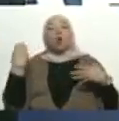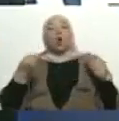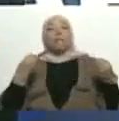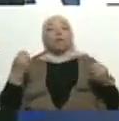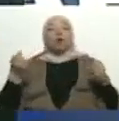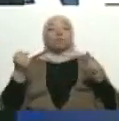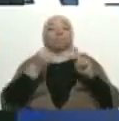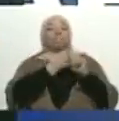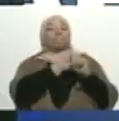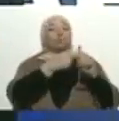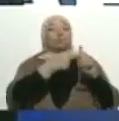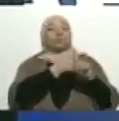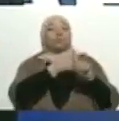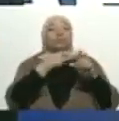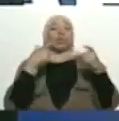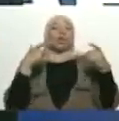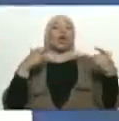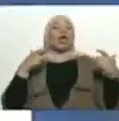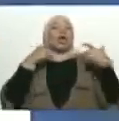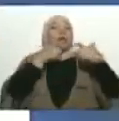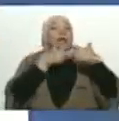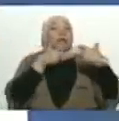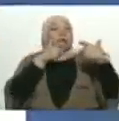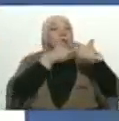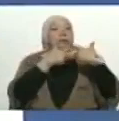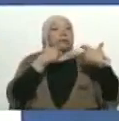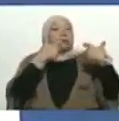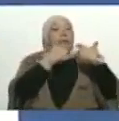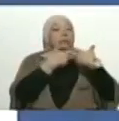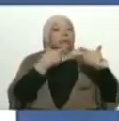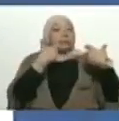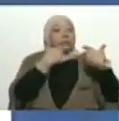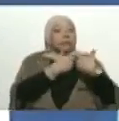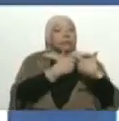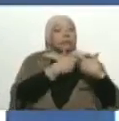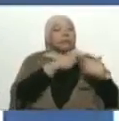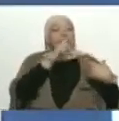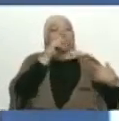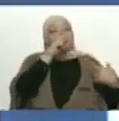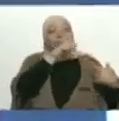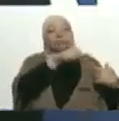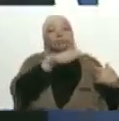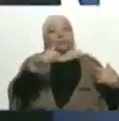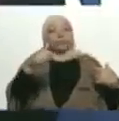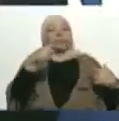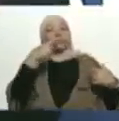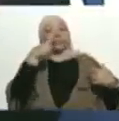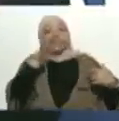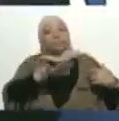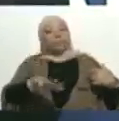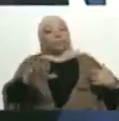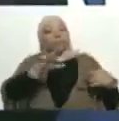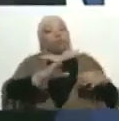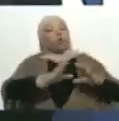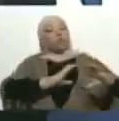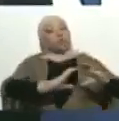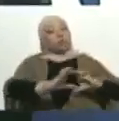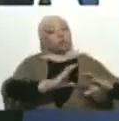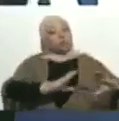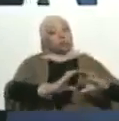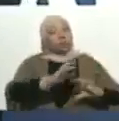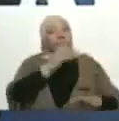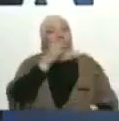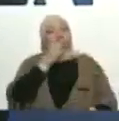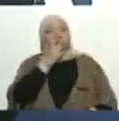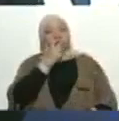combatir esa guerra que se ve manifestada a través de cada uno de estos espacios comunicativos?